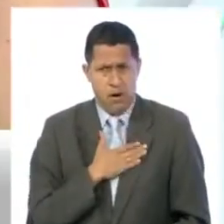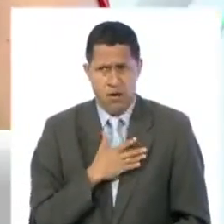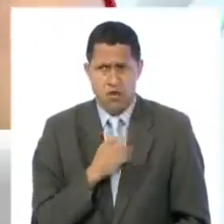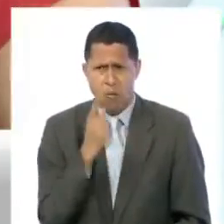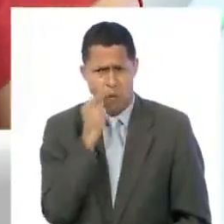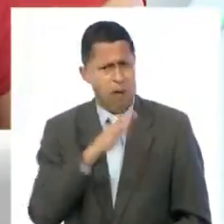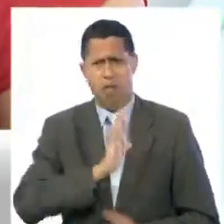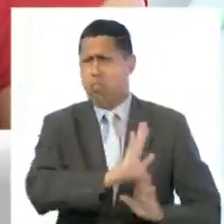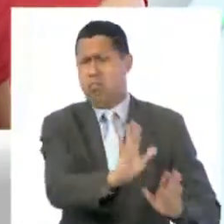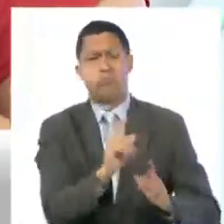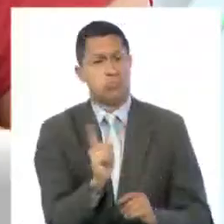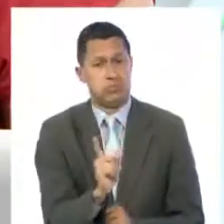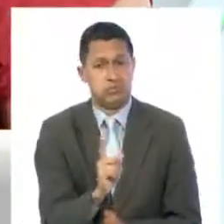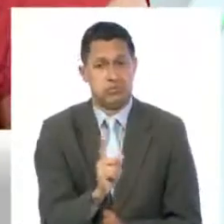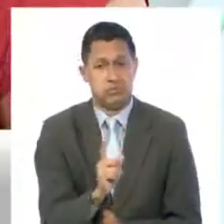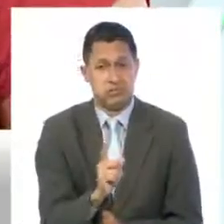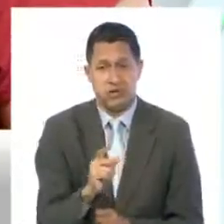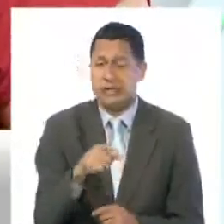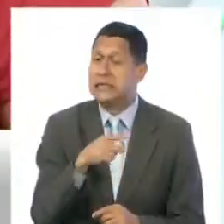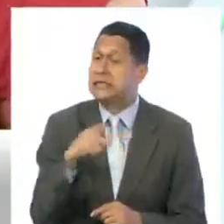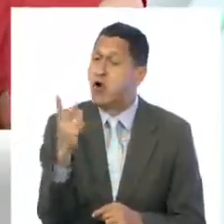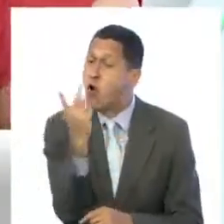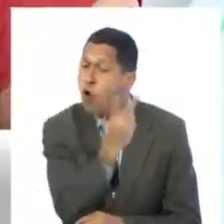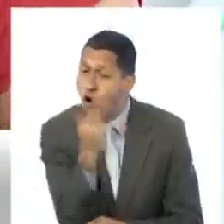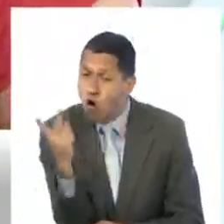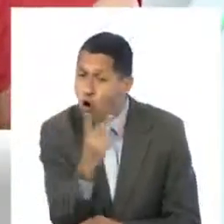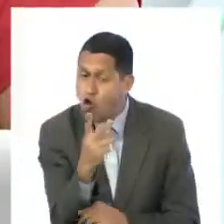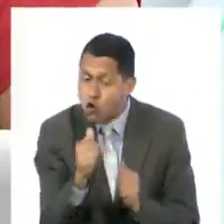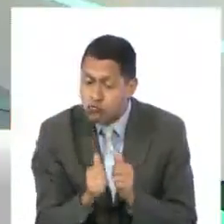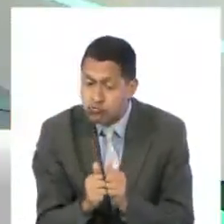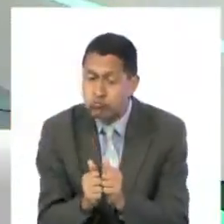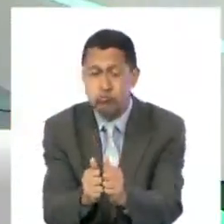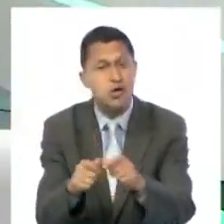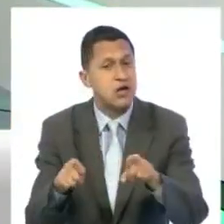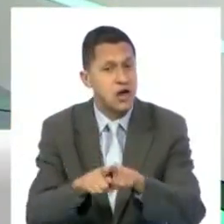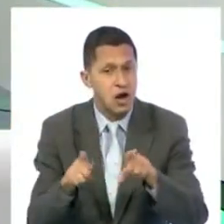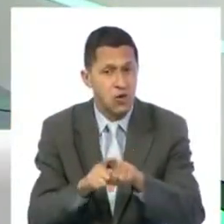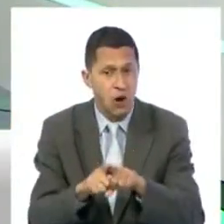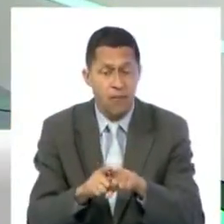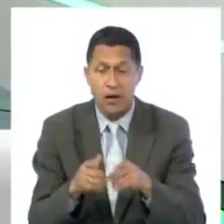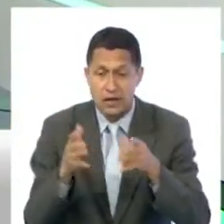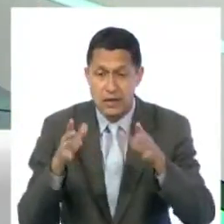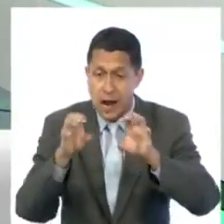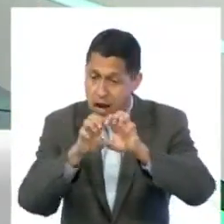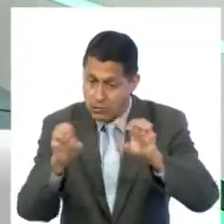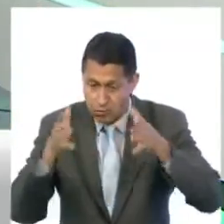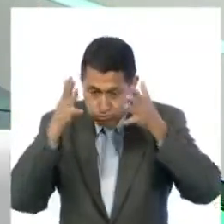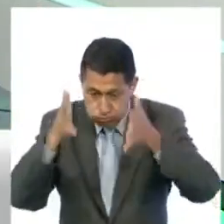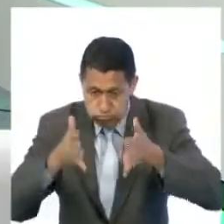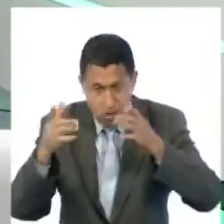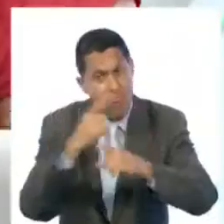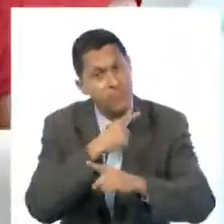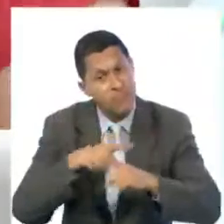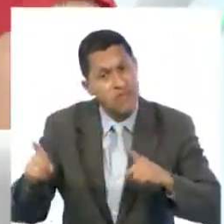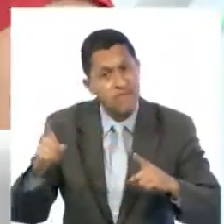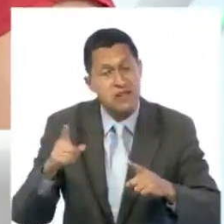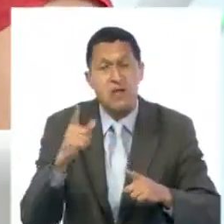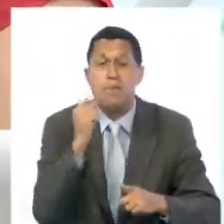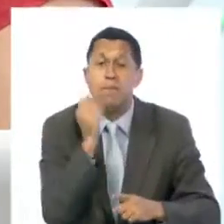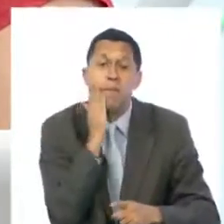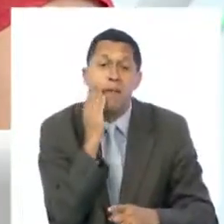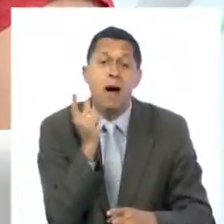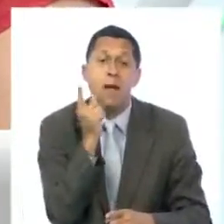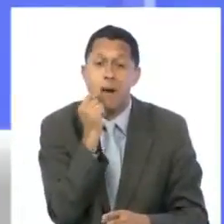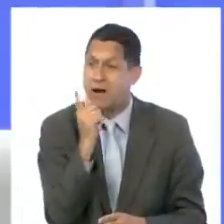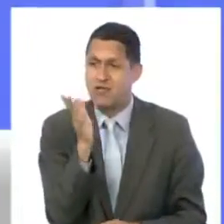rompecabezas? Si ya no quieres seguir el rompecabezas, tú tienes que buscar otra alternativa en donde puedas centrarlo nuevamente. ¿Por qué?